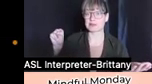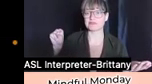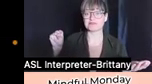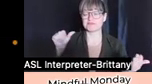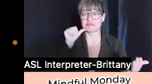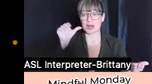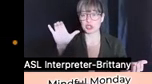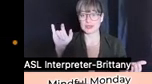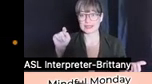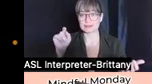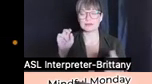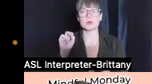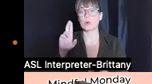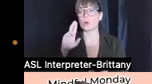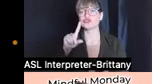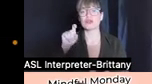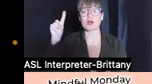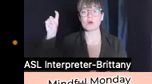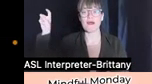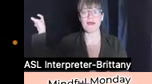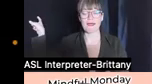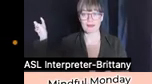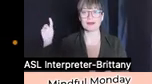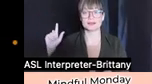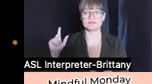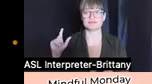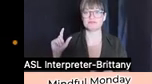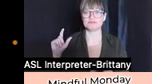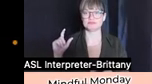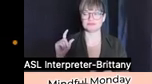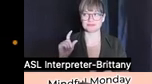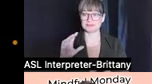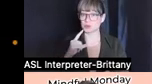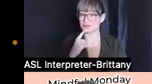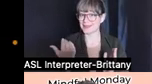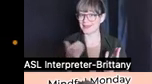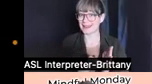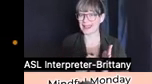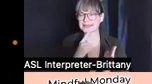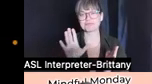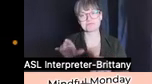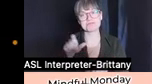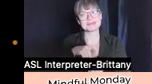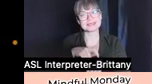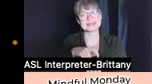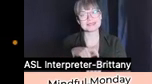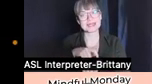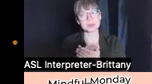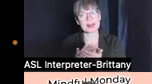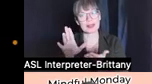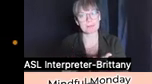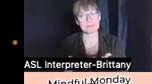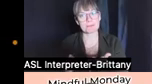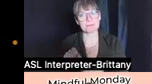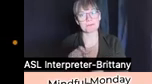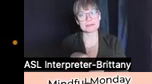decir, no, no lo voy a hacer. O irse, alejarse, decir la expectativa, es hora de